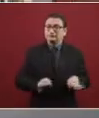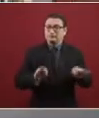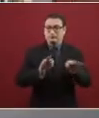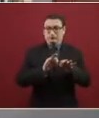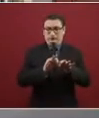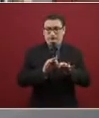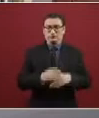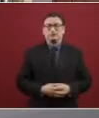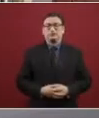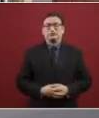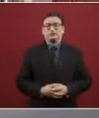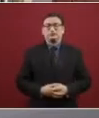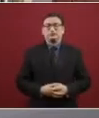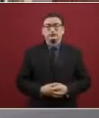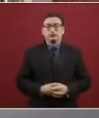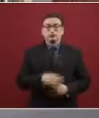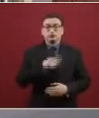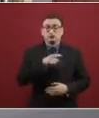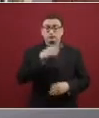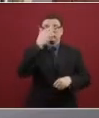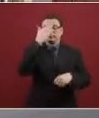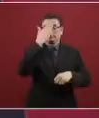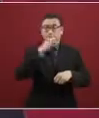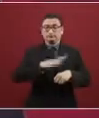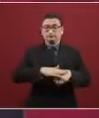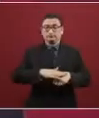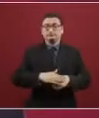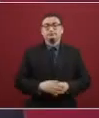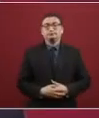lo tengas presente